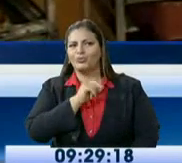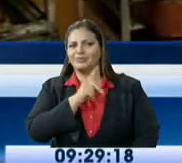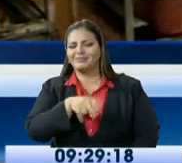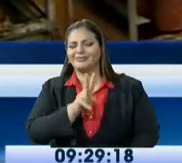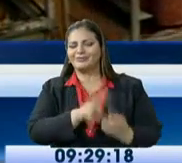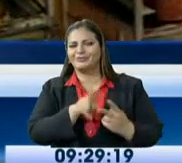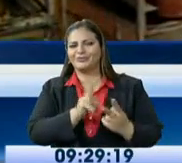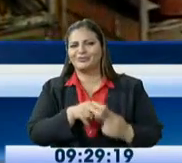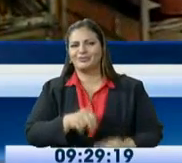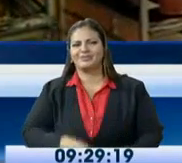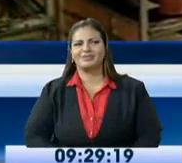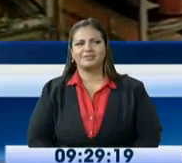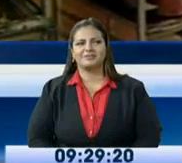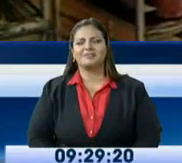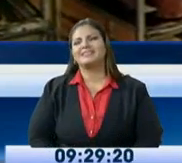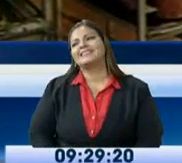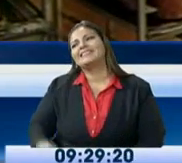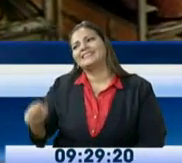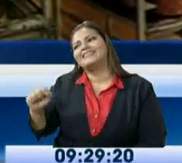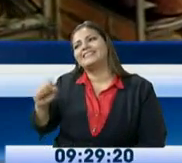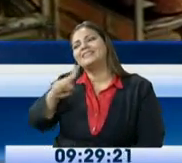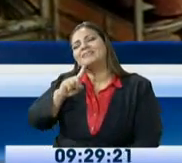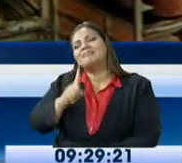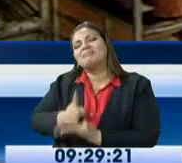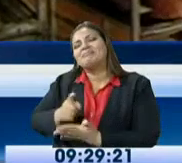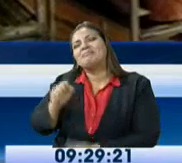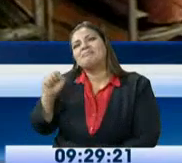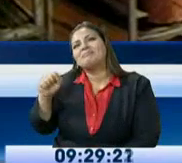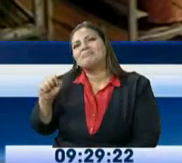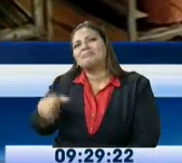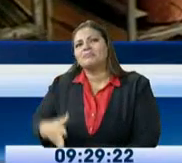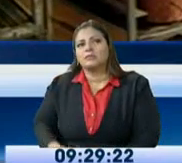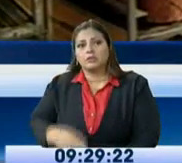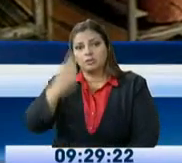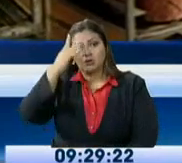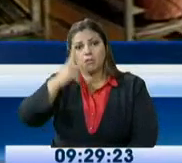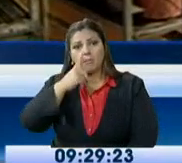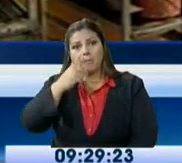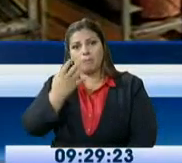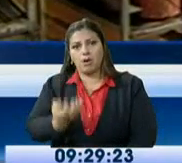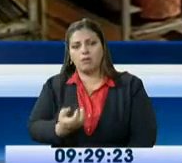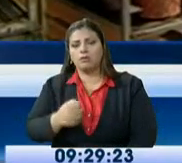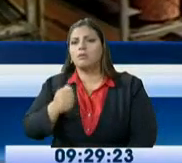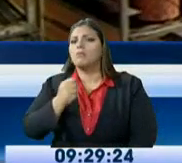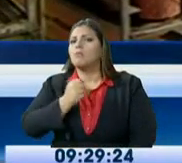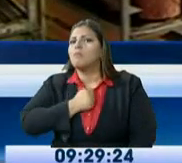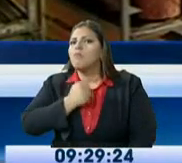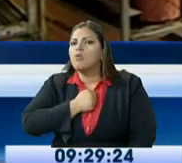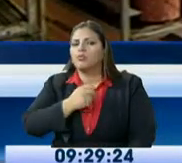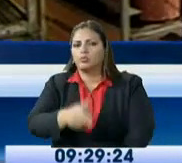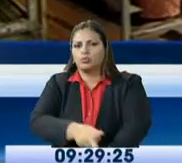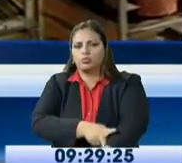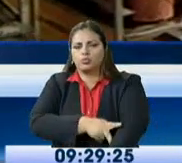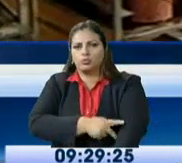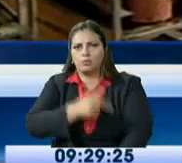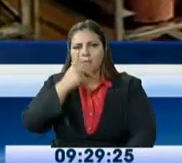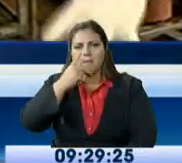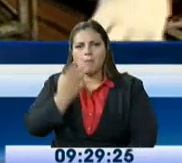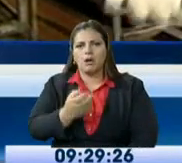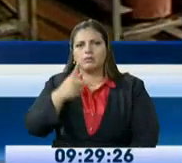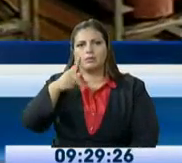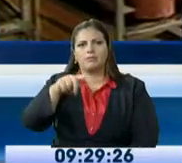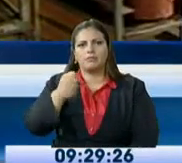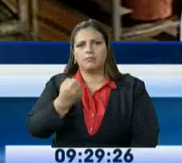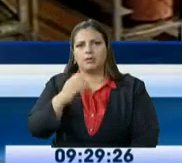Sí. Bueno, y además el pan de Pascua... Que sí. El pan de Pascua es una tradición bastante nuestra, sobre todo, claro, sí, que Ecuador es una versión del panetón